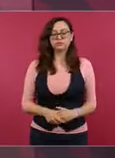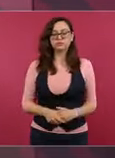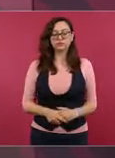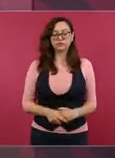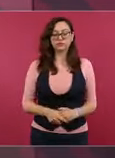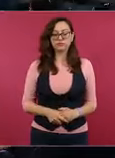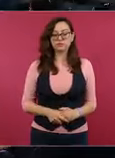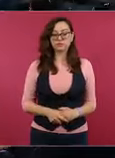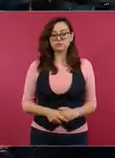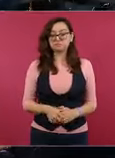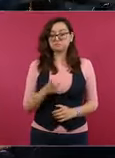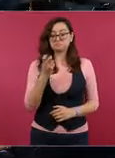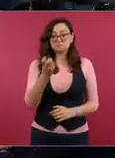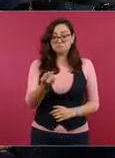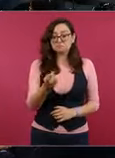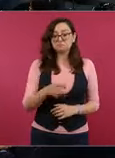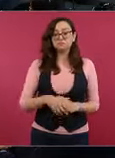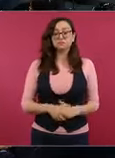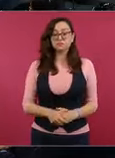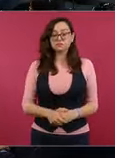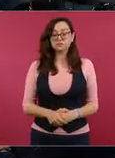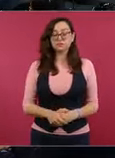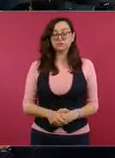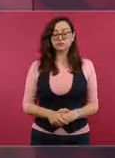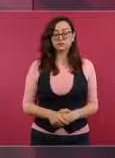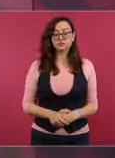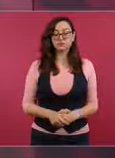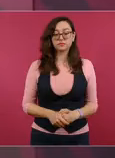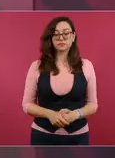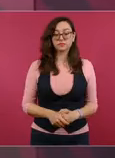Y eso es, básicamente.